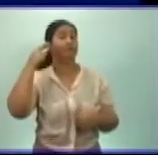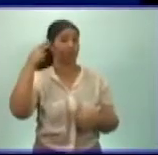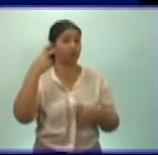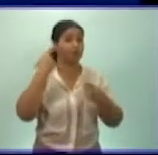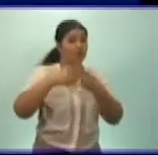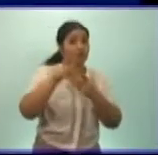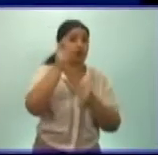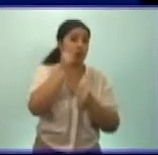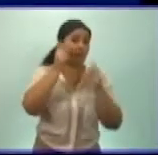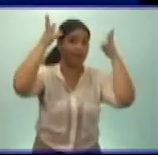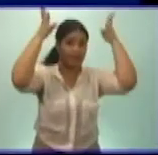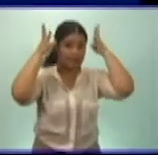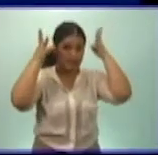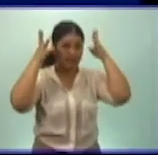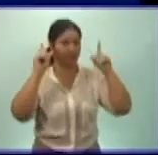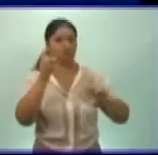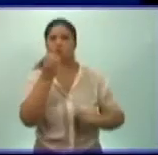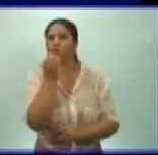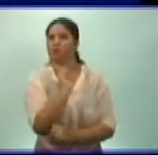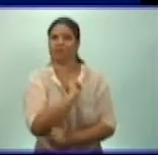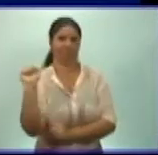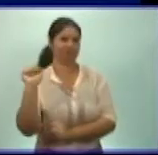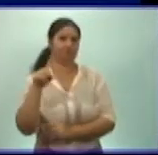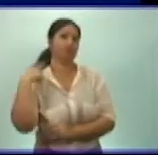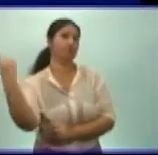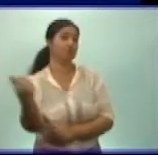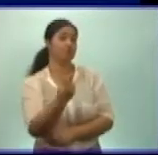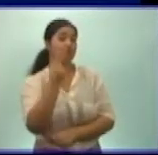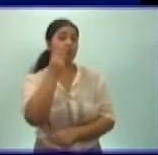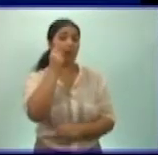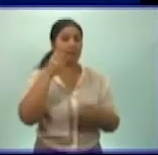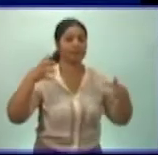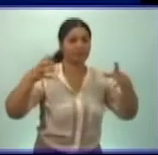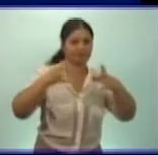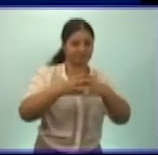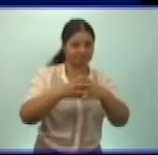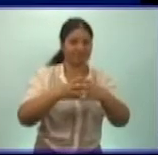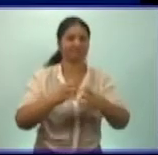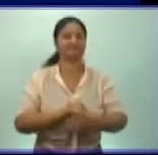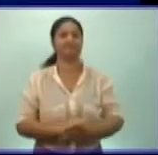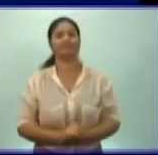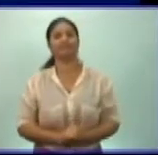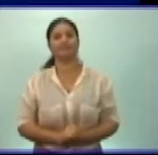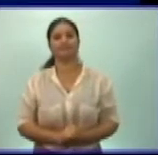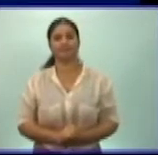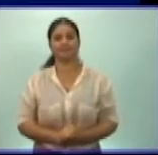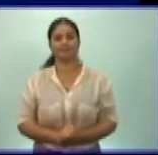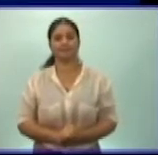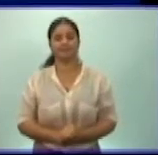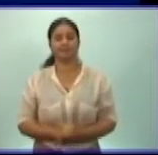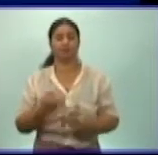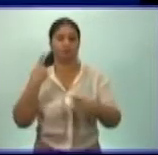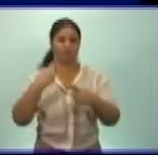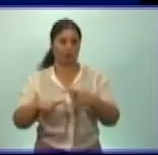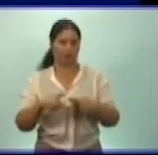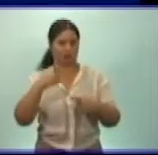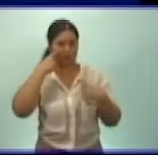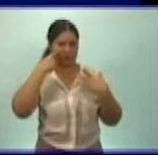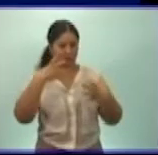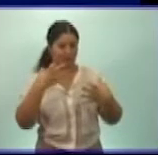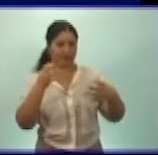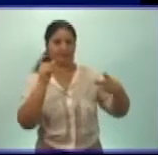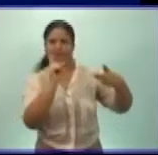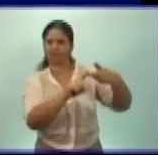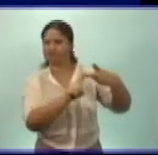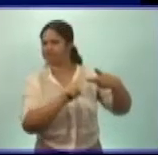burguesa y la nobleza que iba en decadencia. Y como otro elemento importante, tenemos que